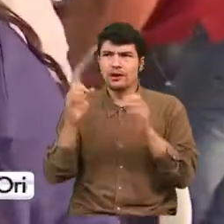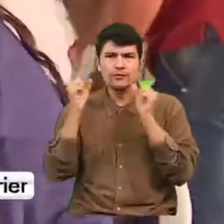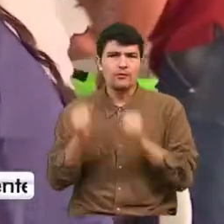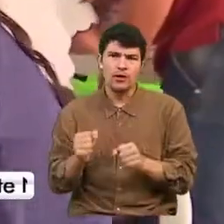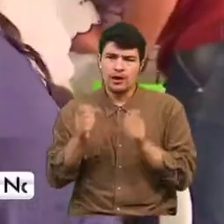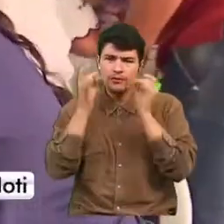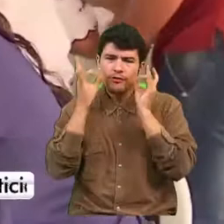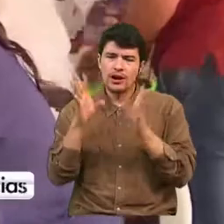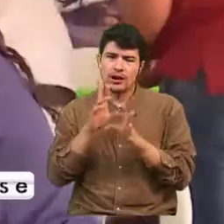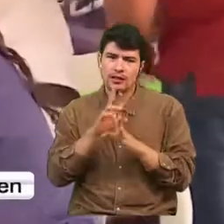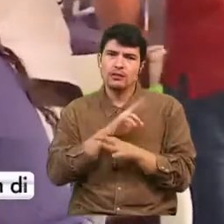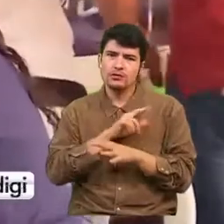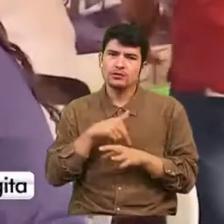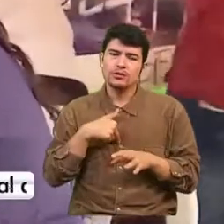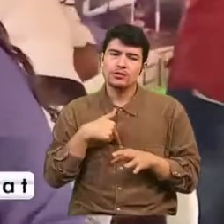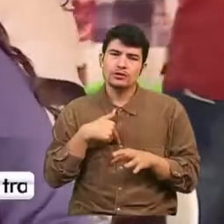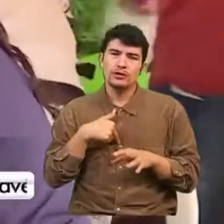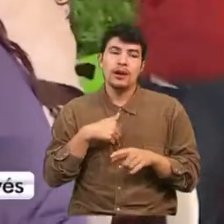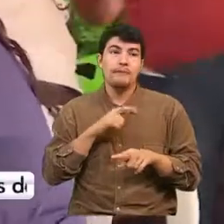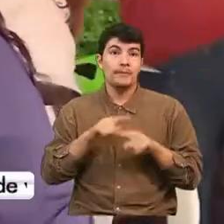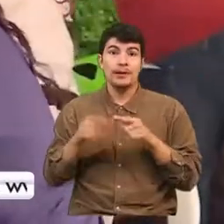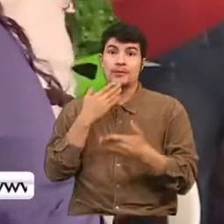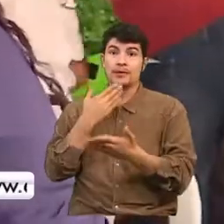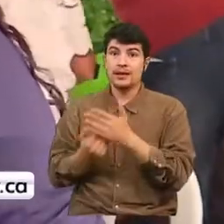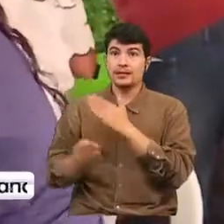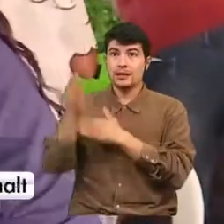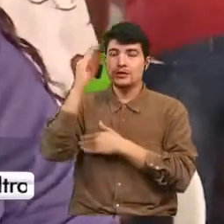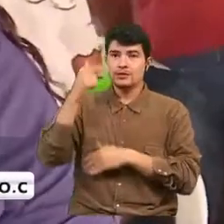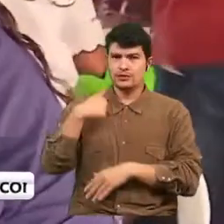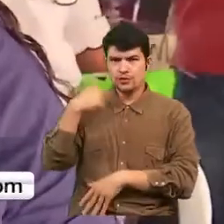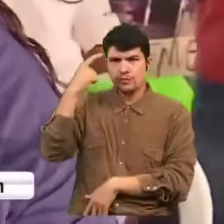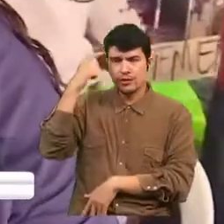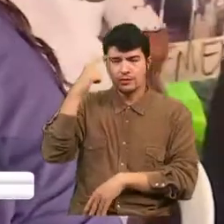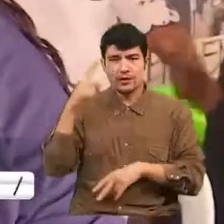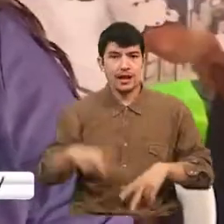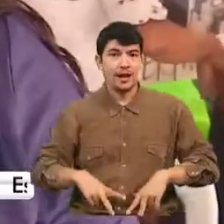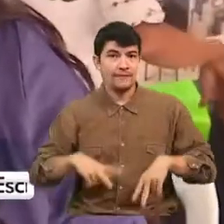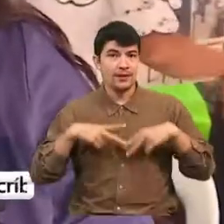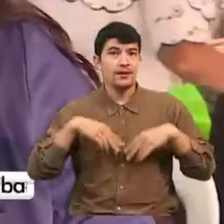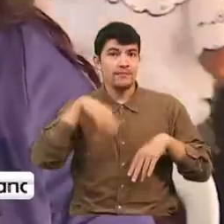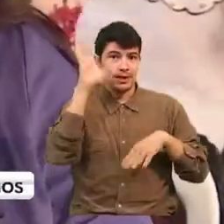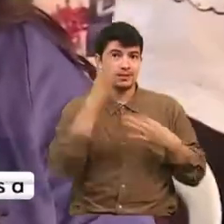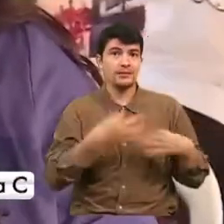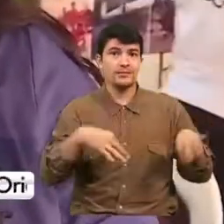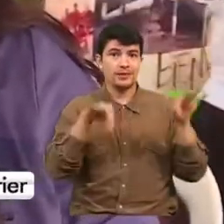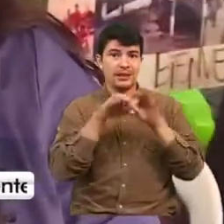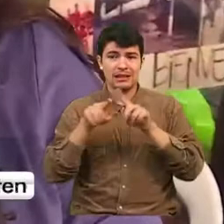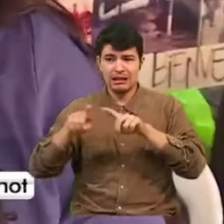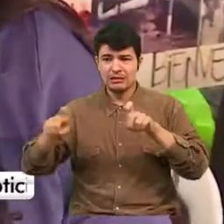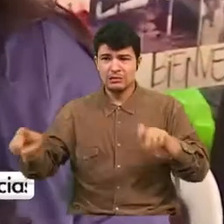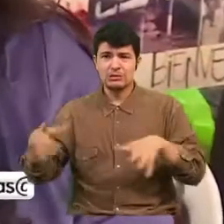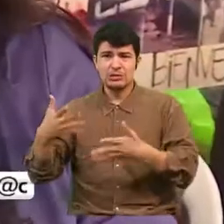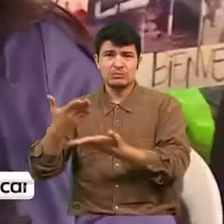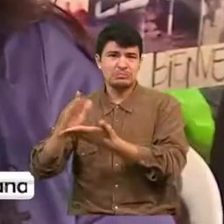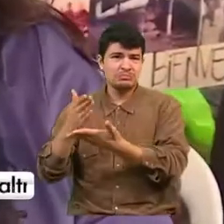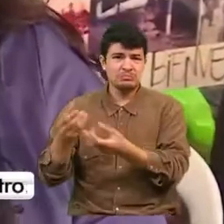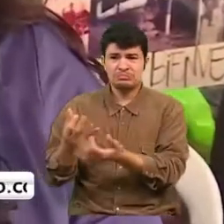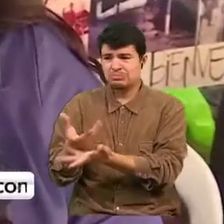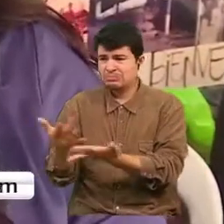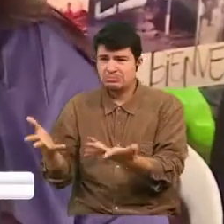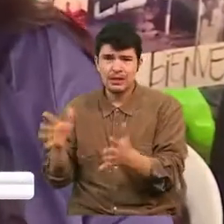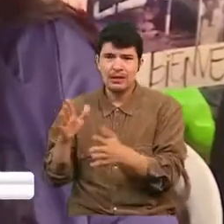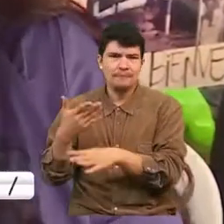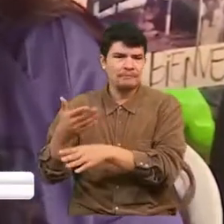sucedió, pero gracias a Dios pienso de que la vida es más importante que las cosas materiales, ¿no? Cuando se pierden las